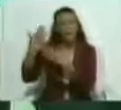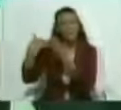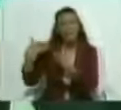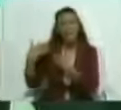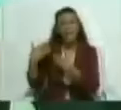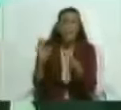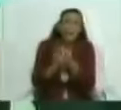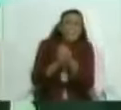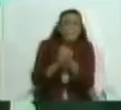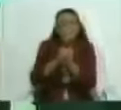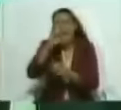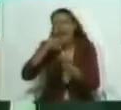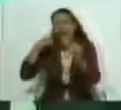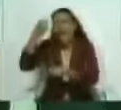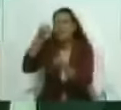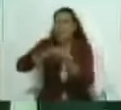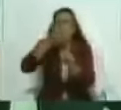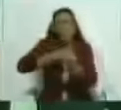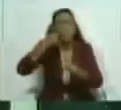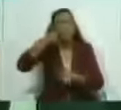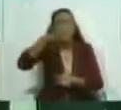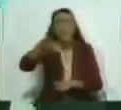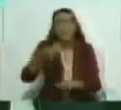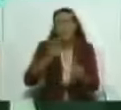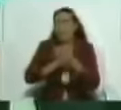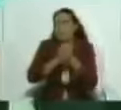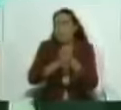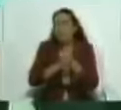un compañero de años de lucha,